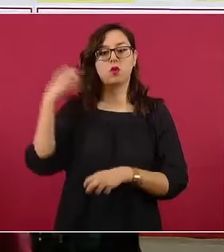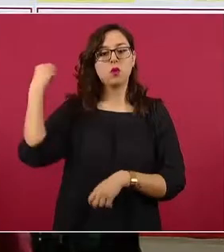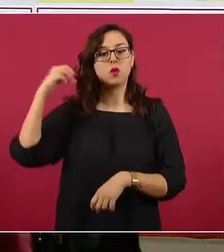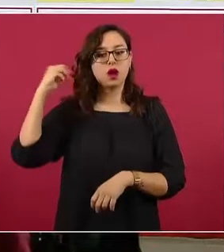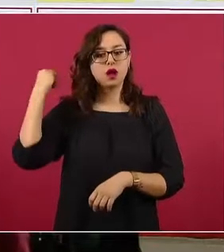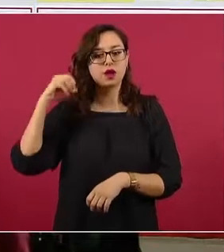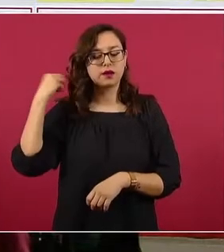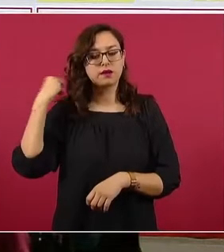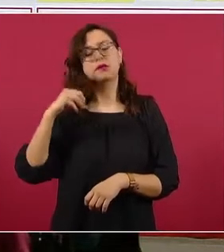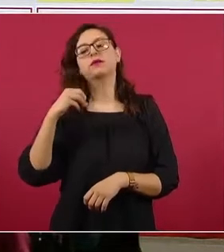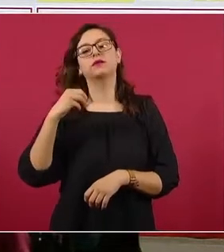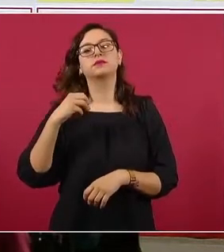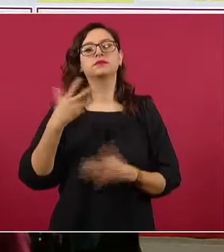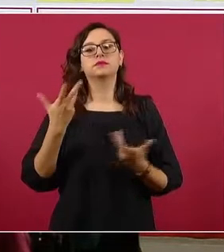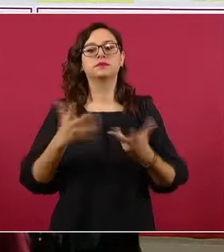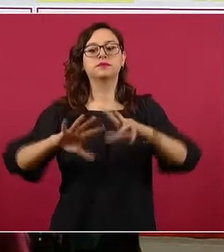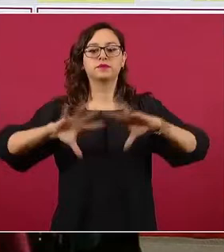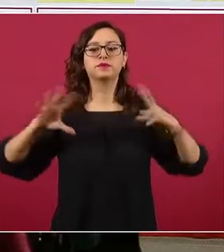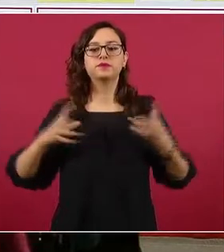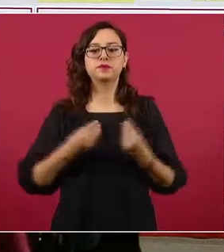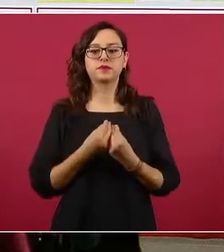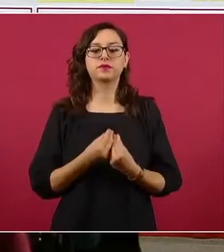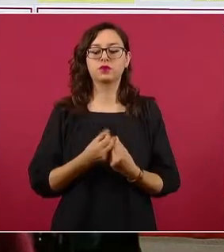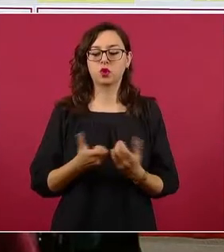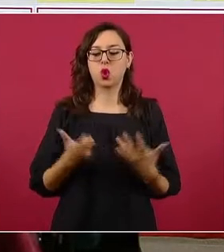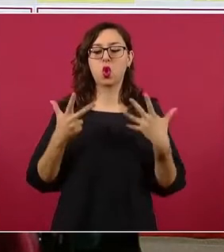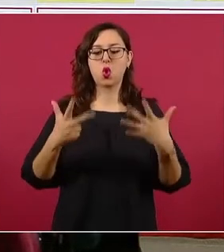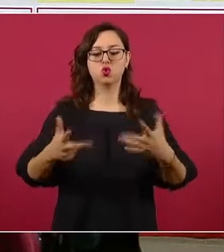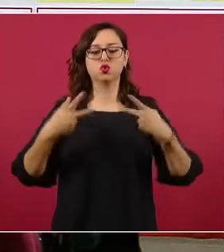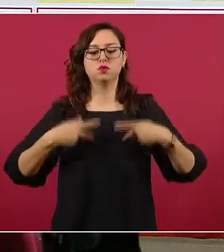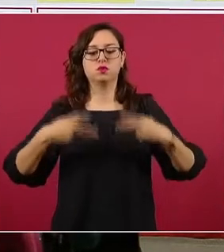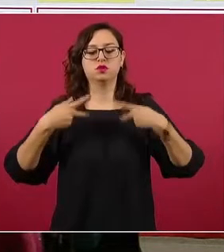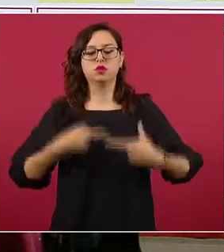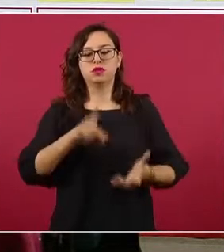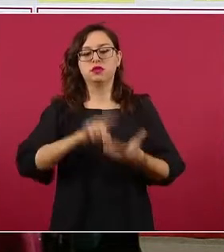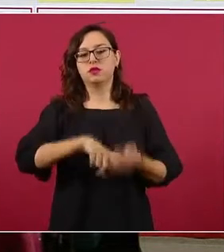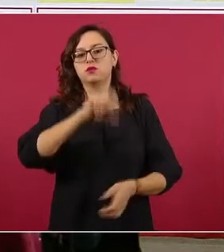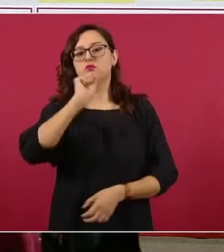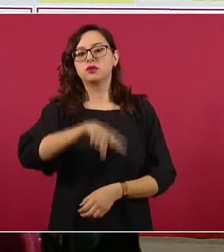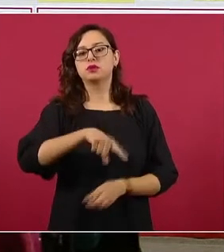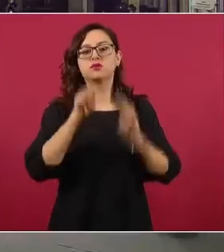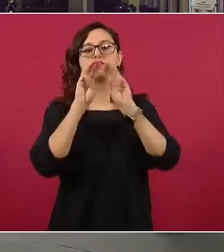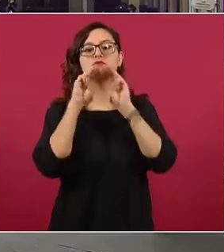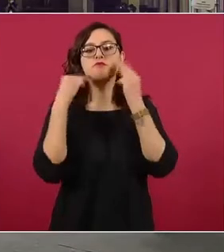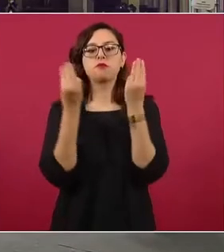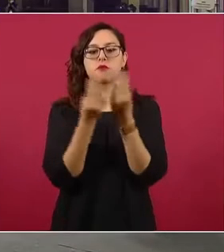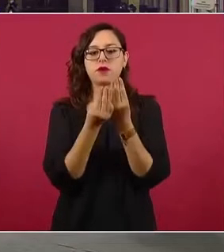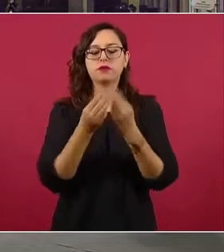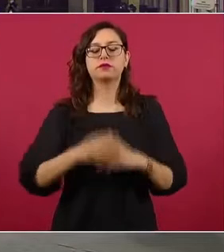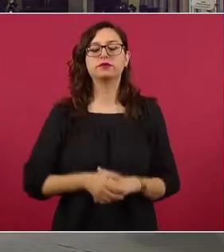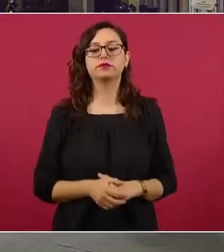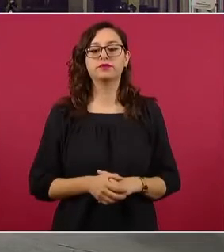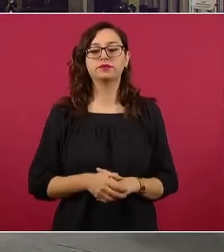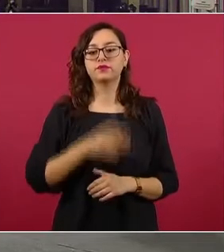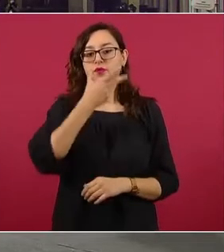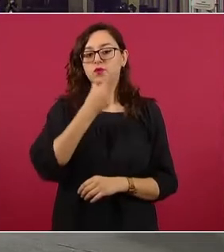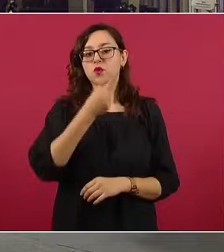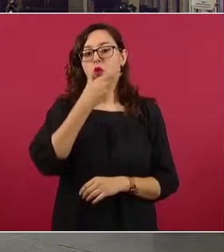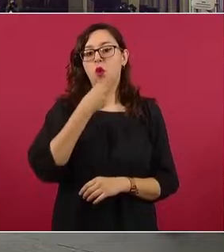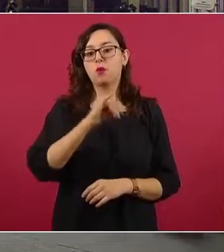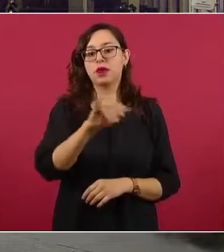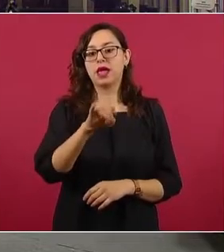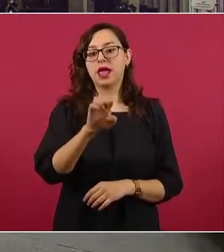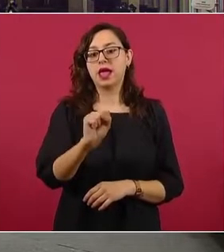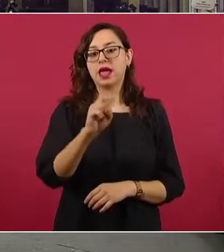Oaxaca, dando así un total de 8 integrantes de esta organización. A Jesús N., alias